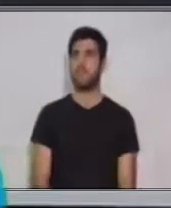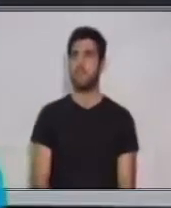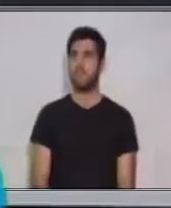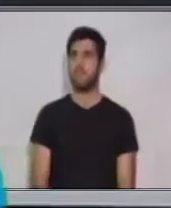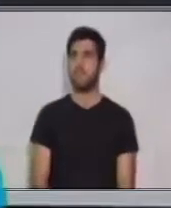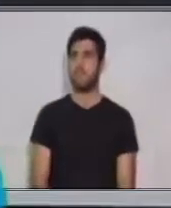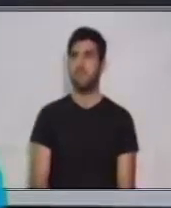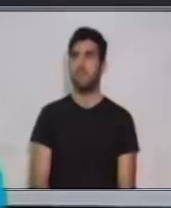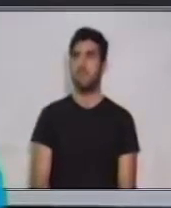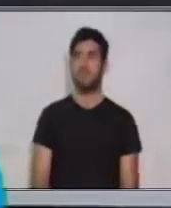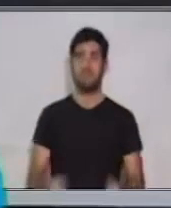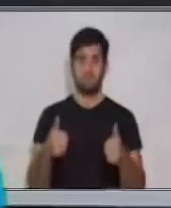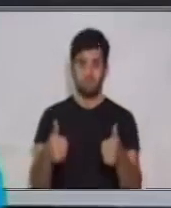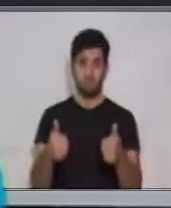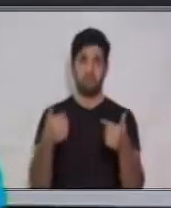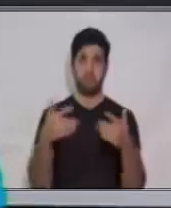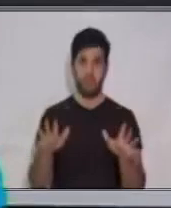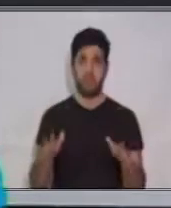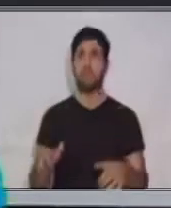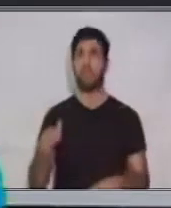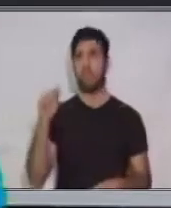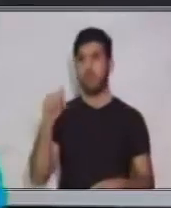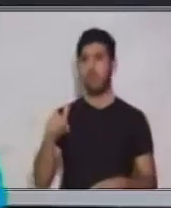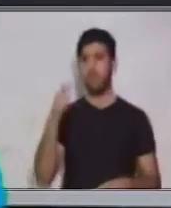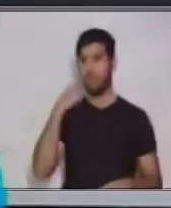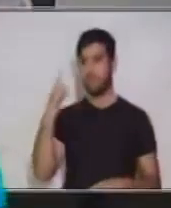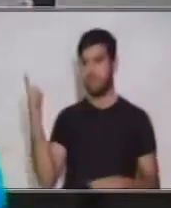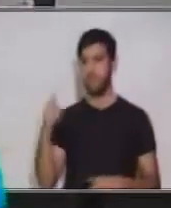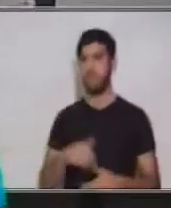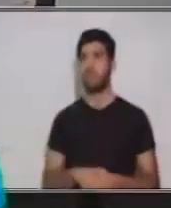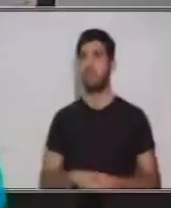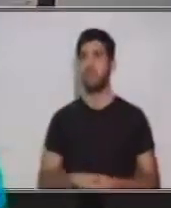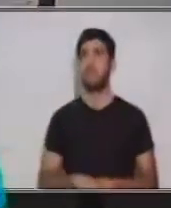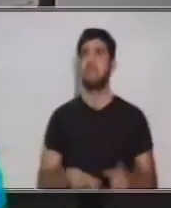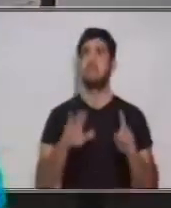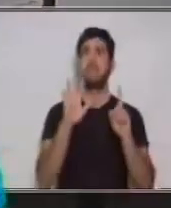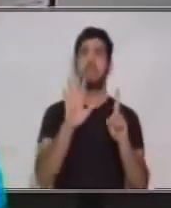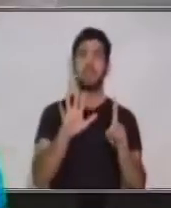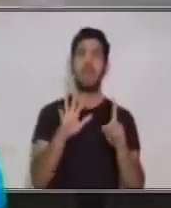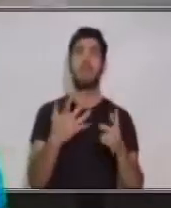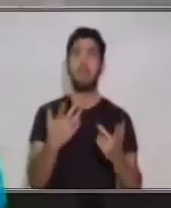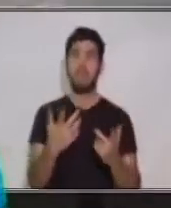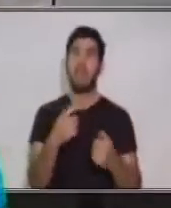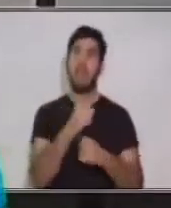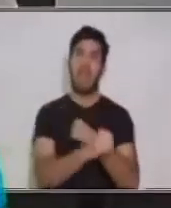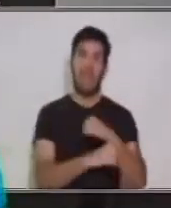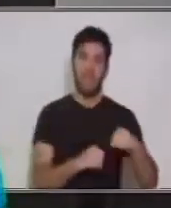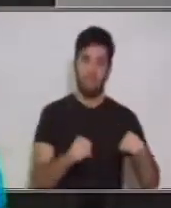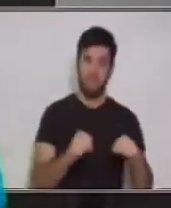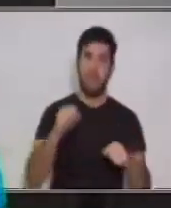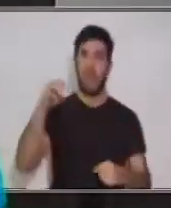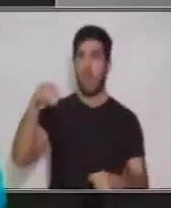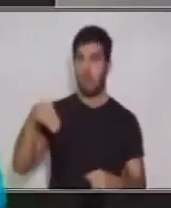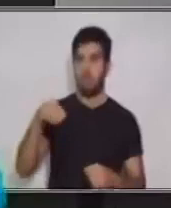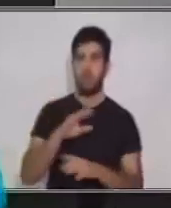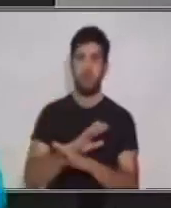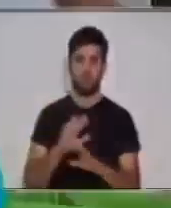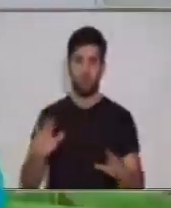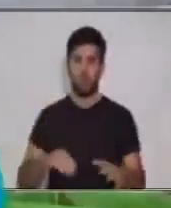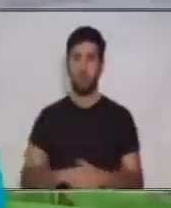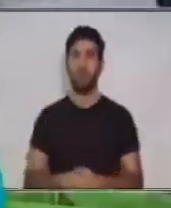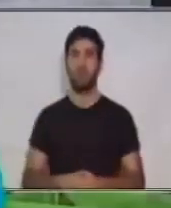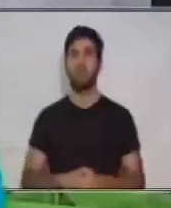la 8, la 9 y la 10. Vamos a ver con la 6. Mira, la 6, fútbol y maratón.